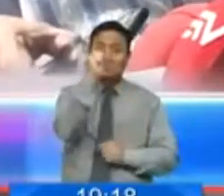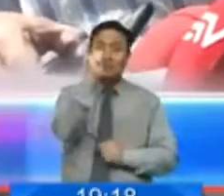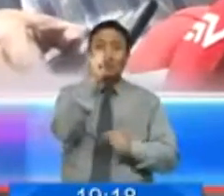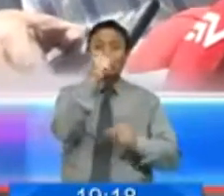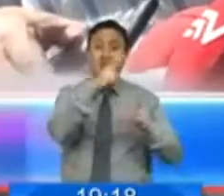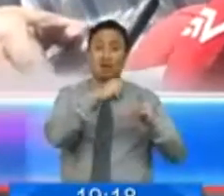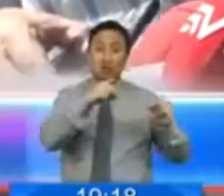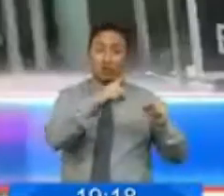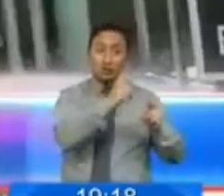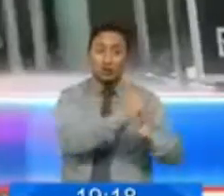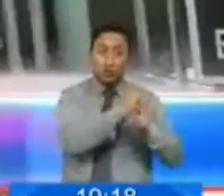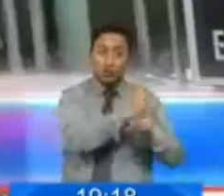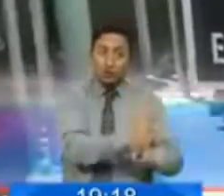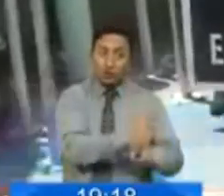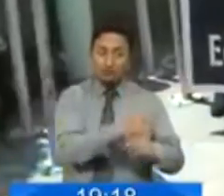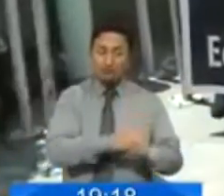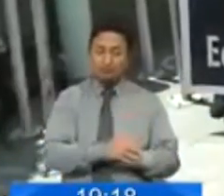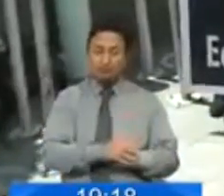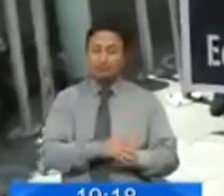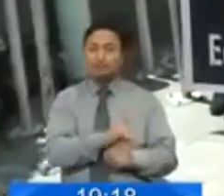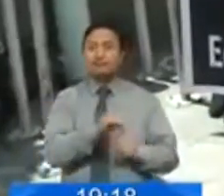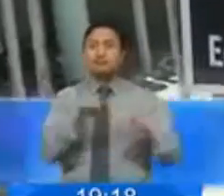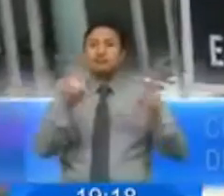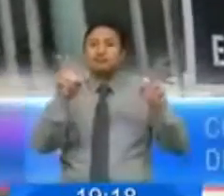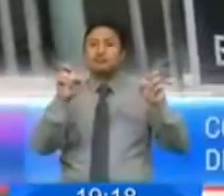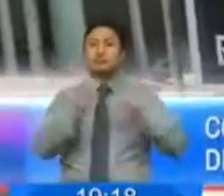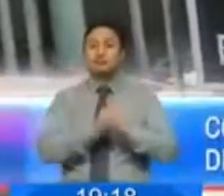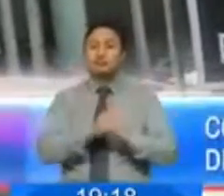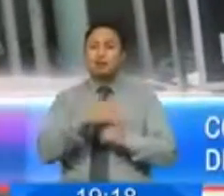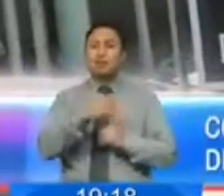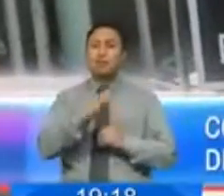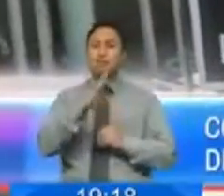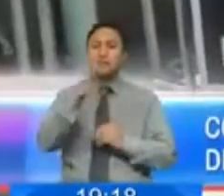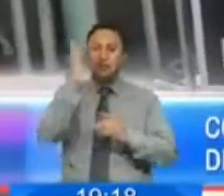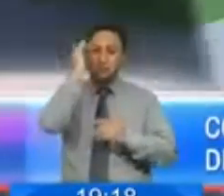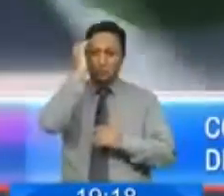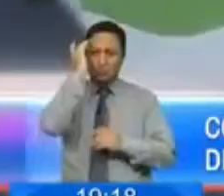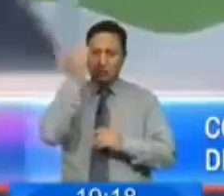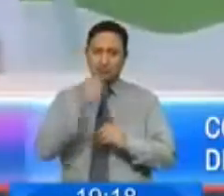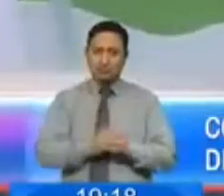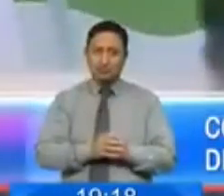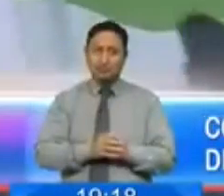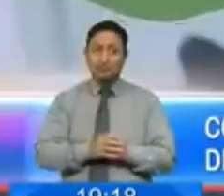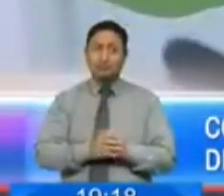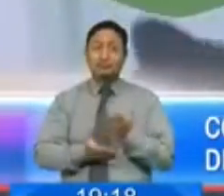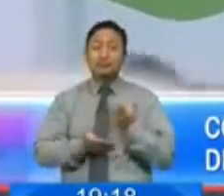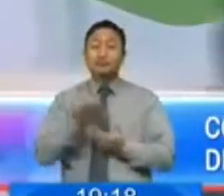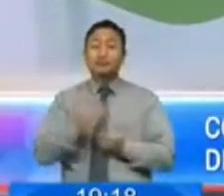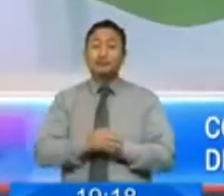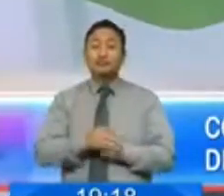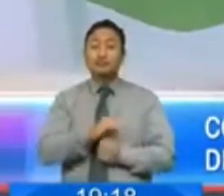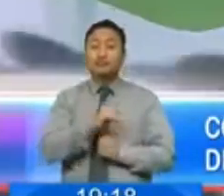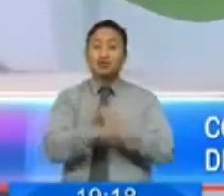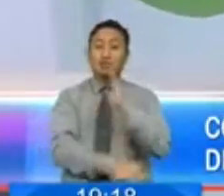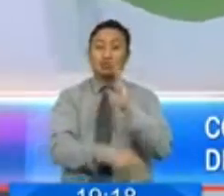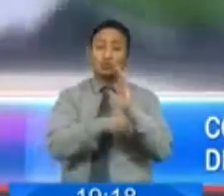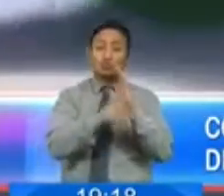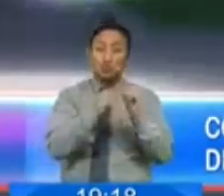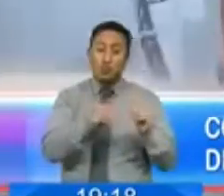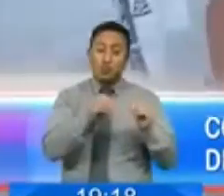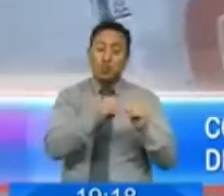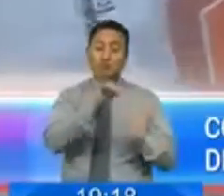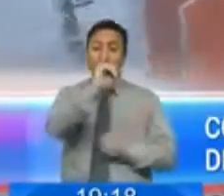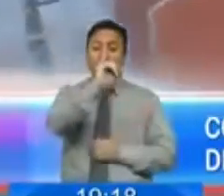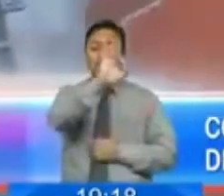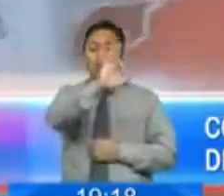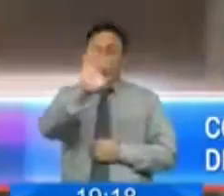de la naturaleza. El tema central que más les preocupa a los ecologistas es la posible ampliación de la explotación petrolera en el campo